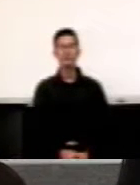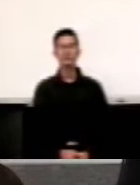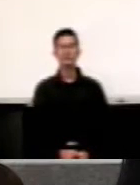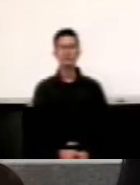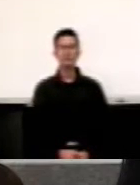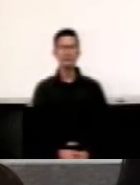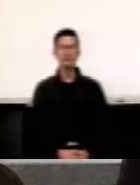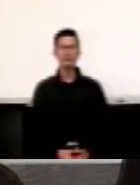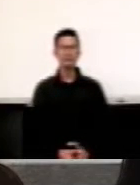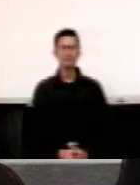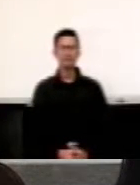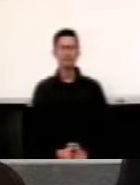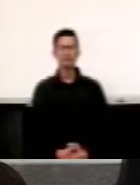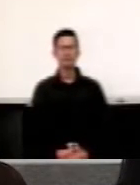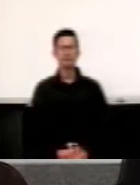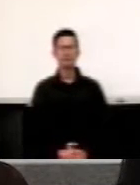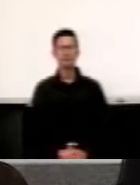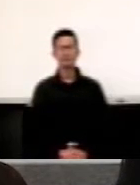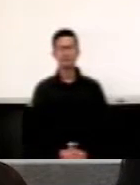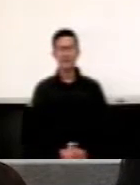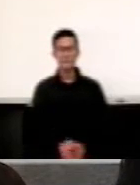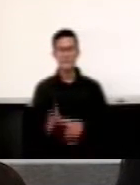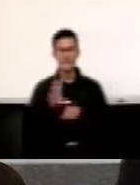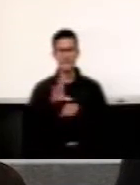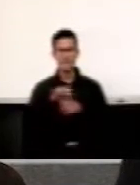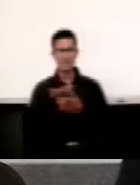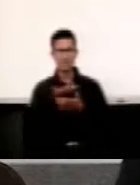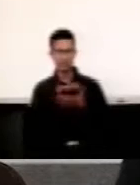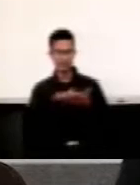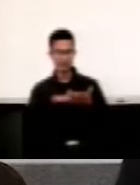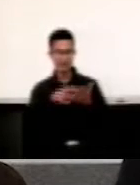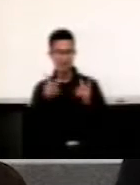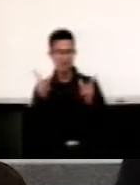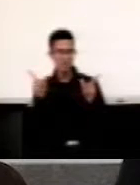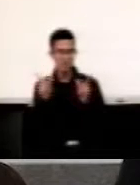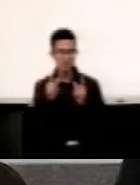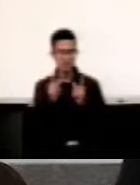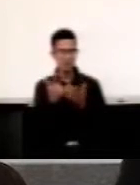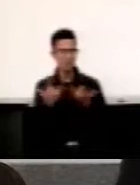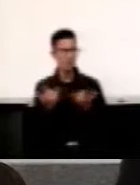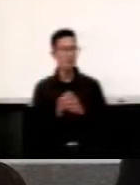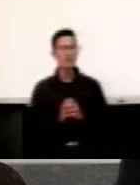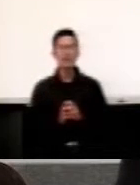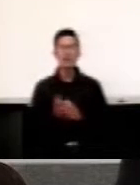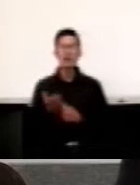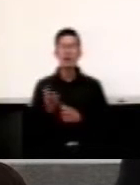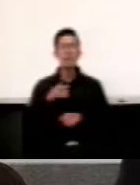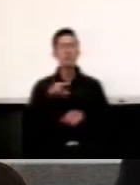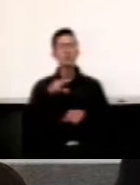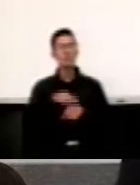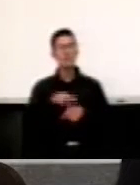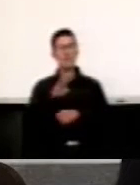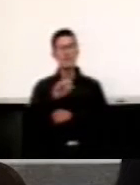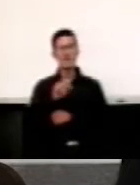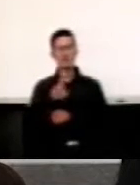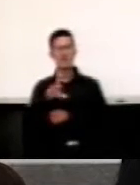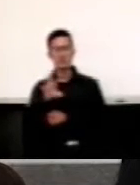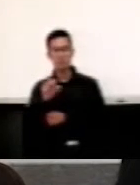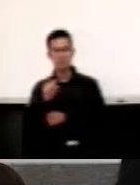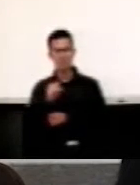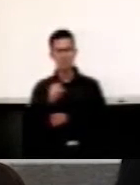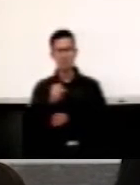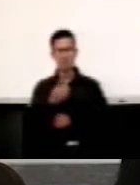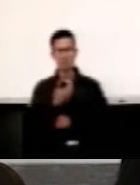de quien también me permitiré leer una breve semblanza. Bueno, el doctor Barrientos del Monte es politólogo, es doctor en